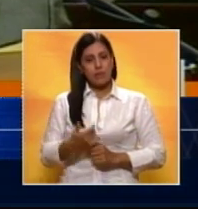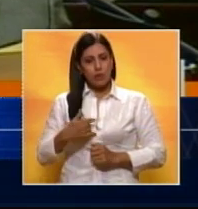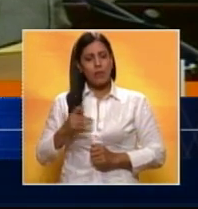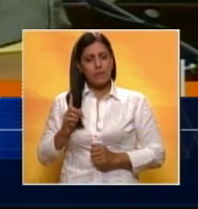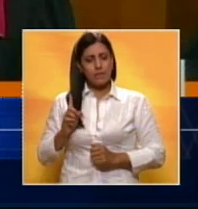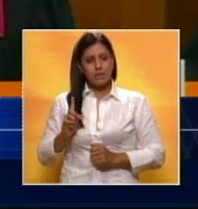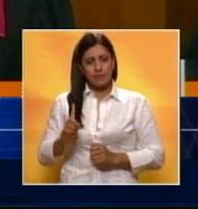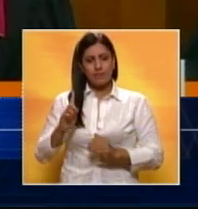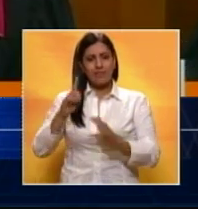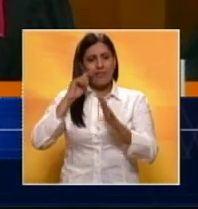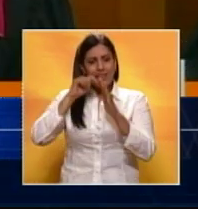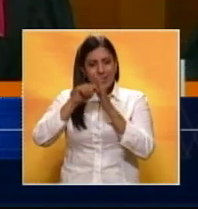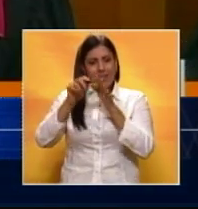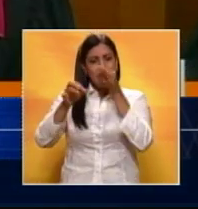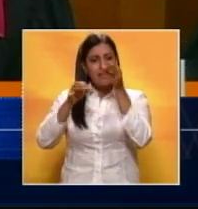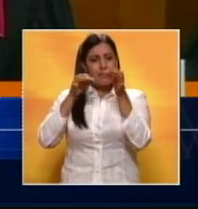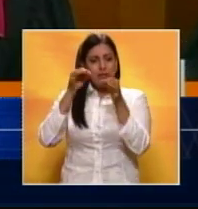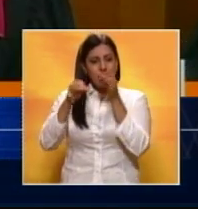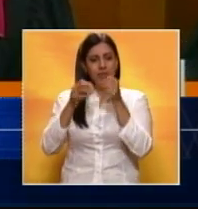debo de entrada decir